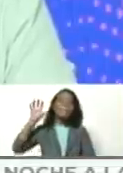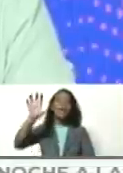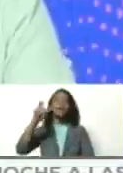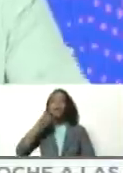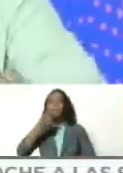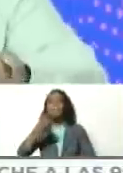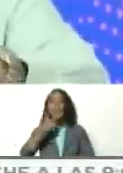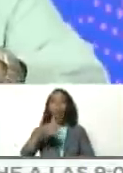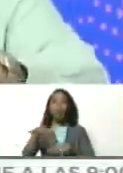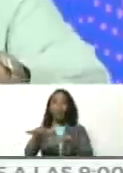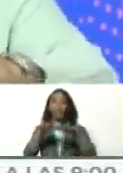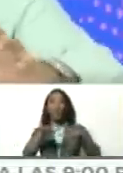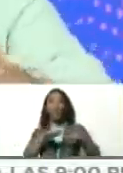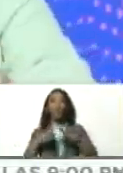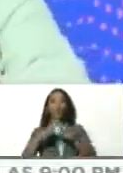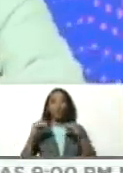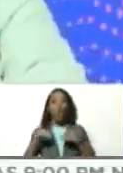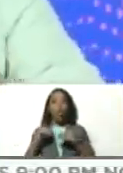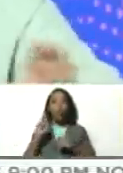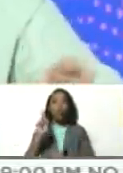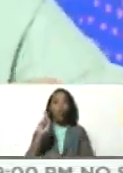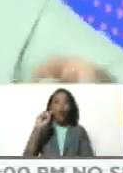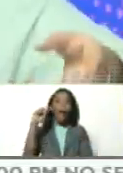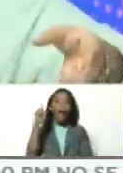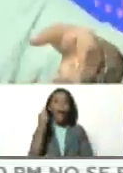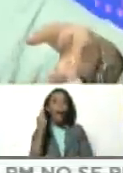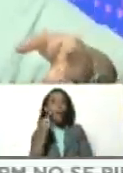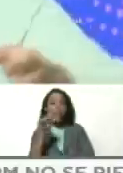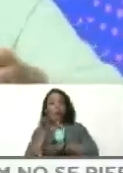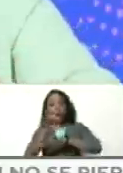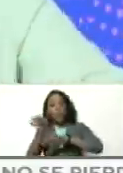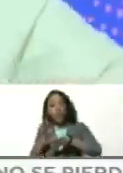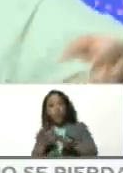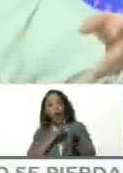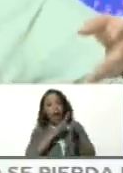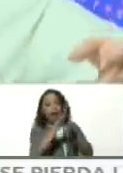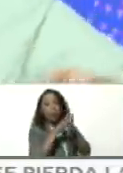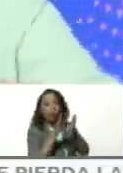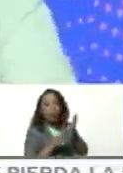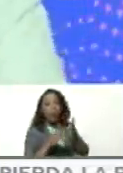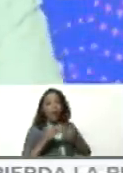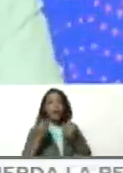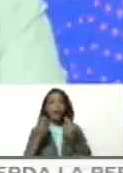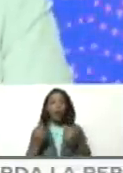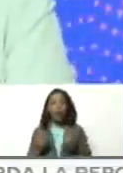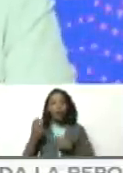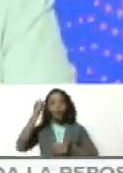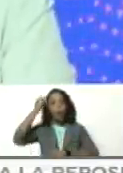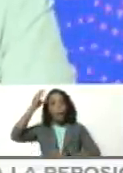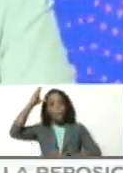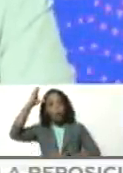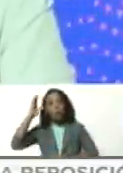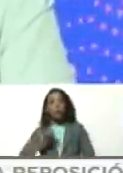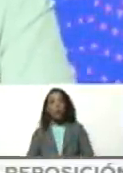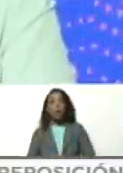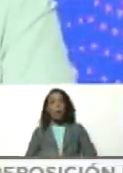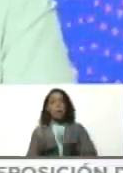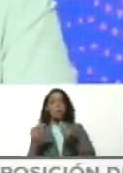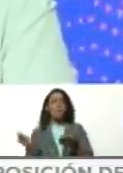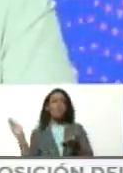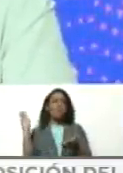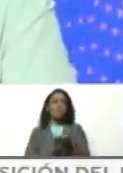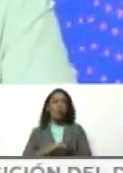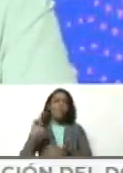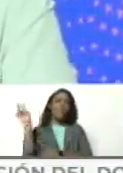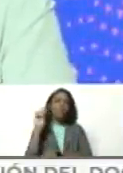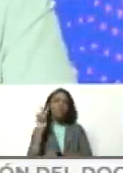y Segura con todos sus ejes, sus vértices, sus recursos, sus capacidades, para poner a